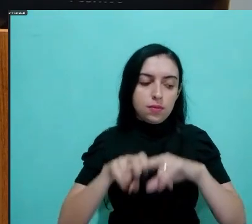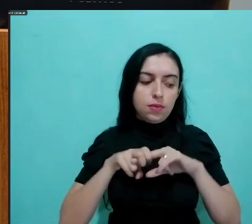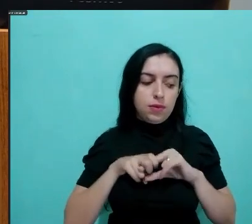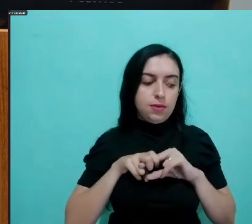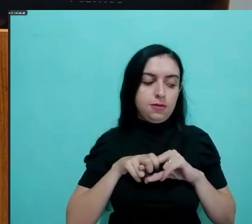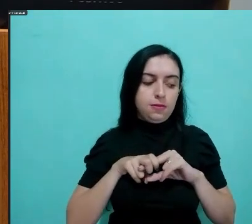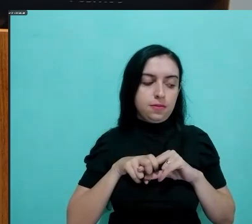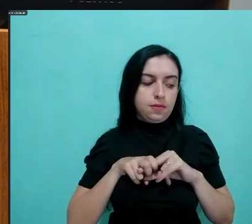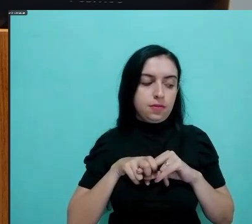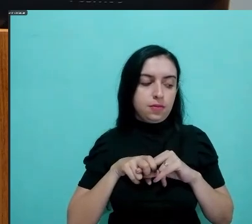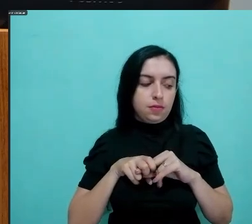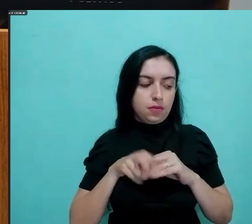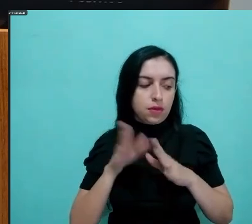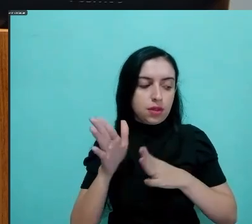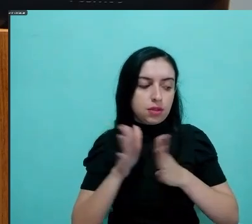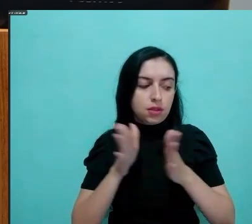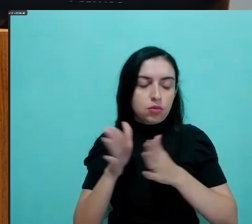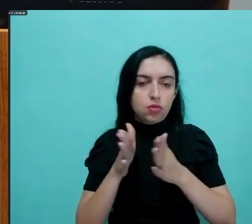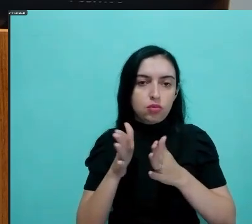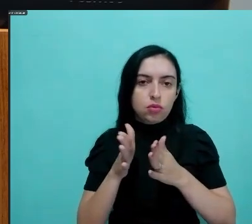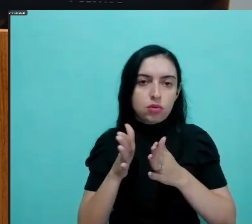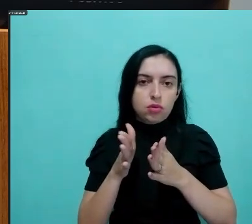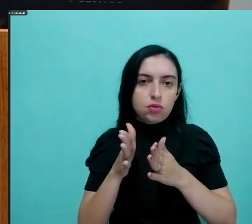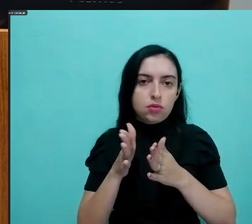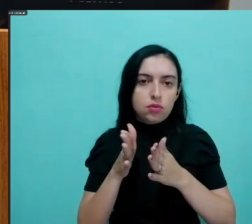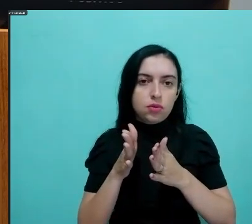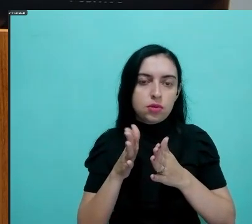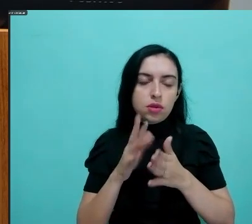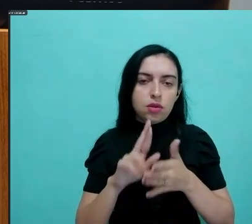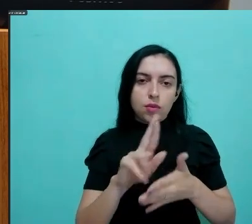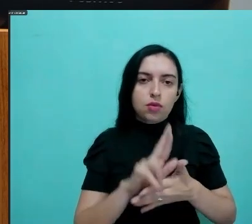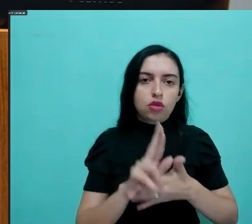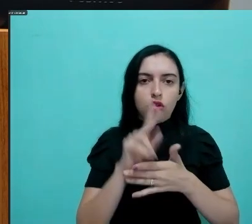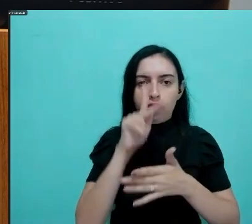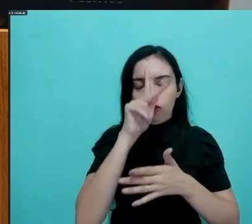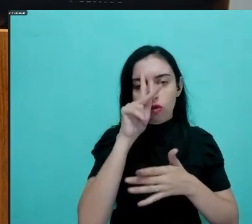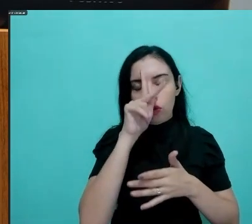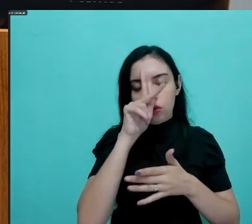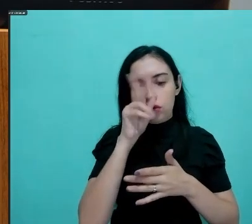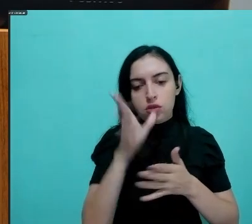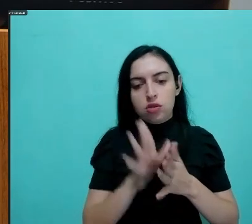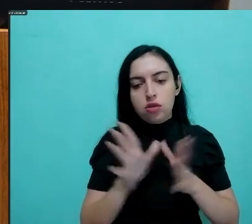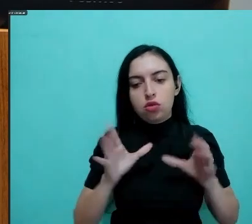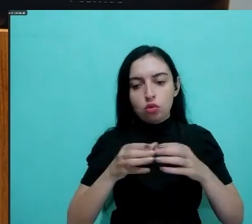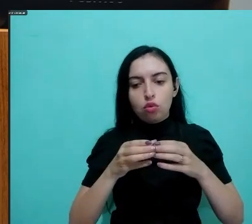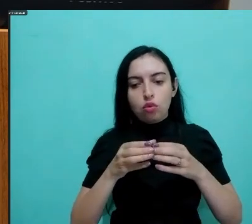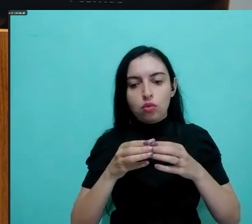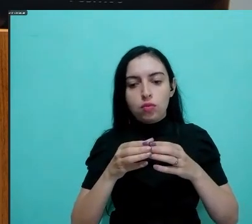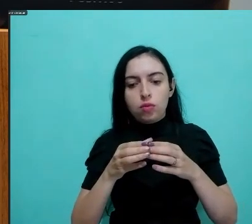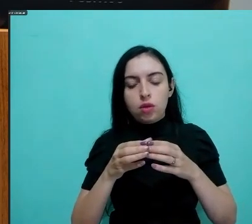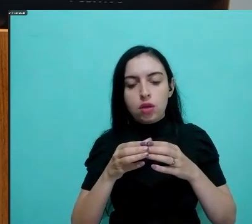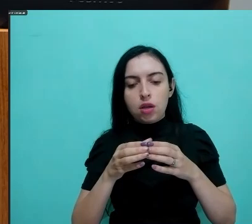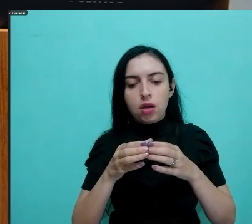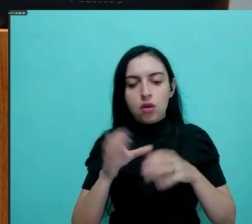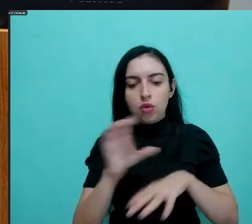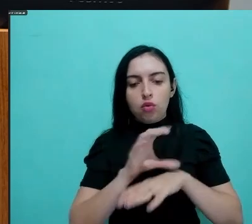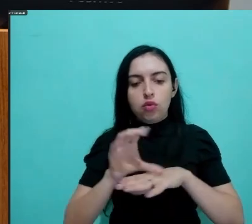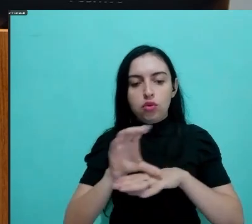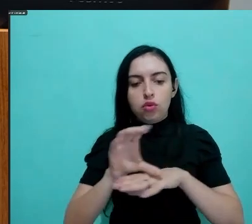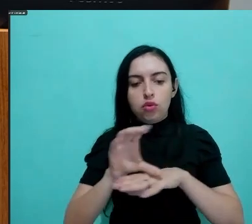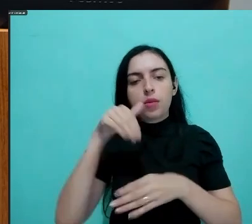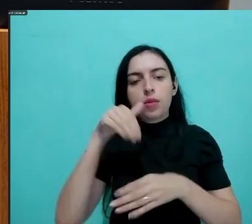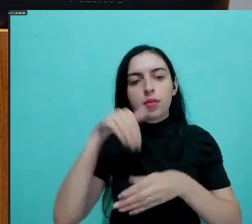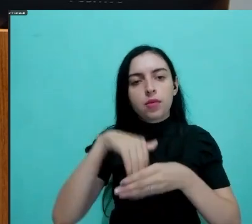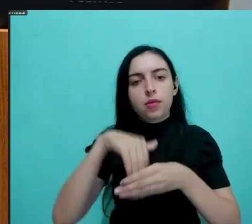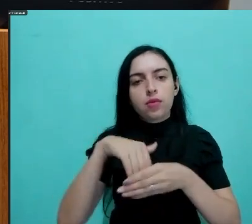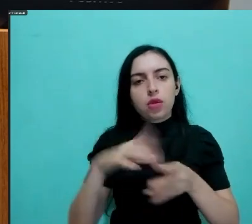eso condujo a un protagonismo más fuerte de los miembros del Consejo Constitucional, pero las decisiones fueron